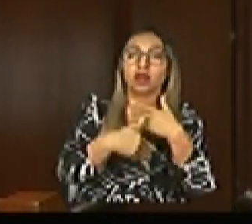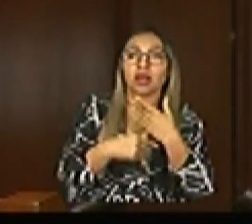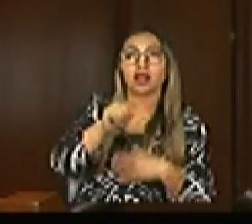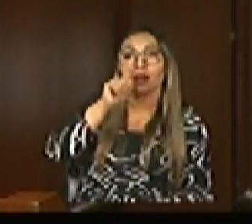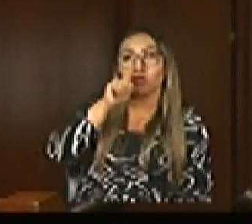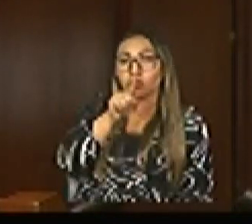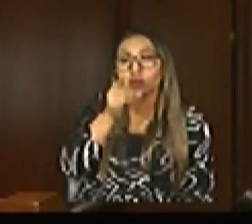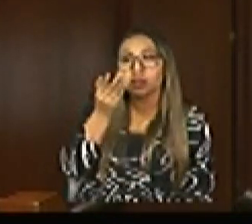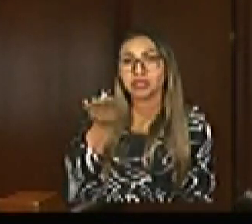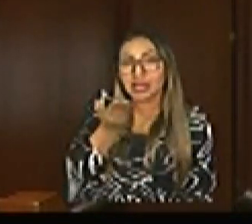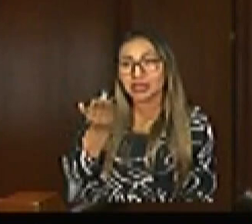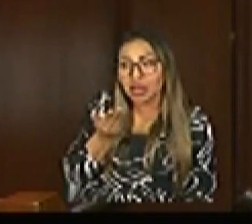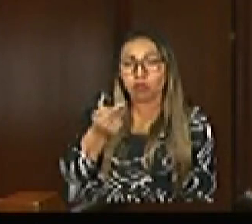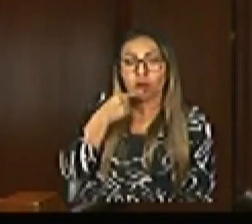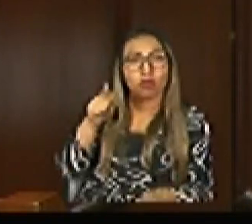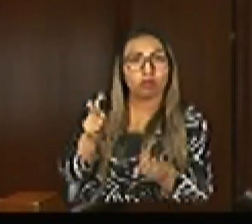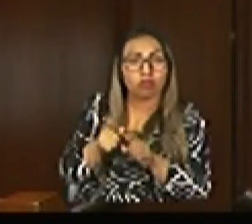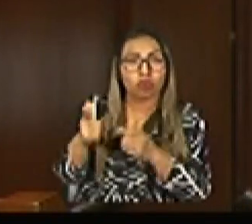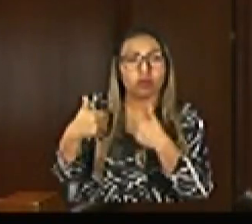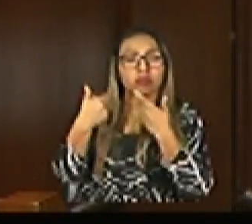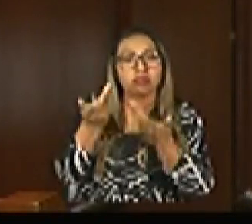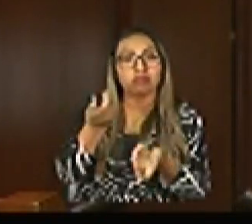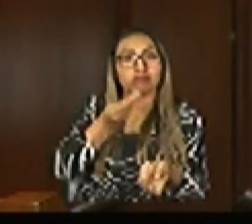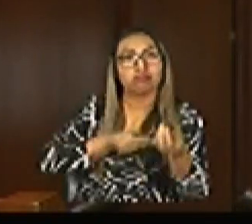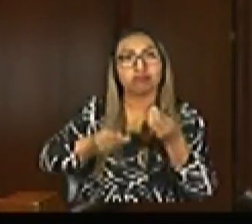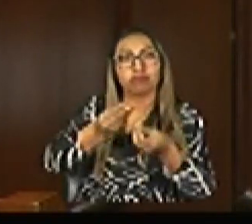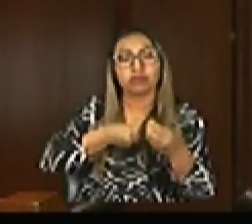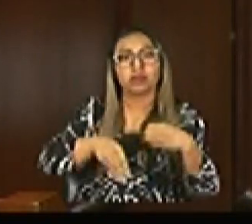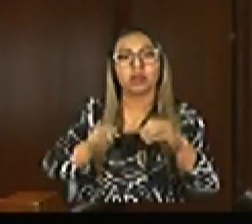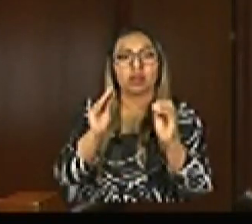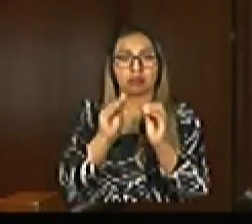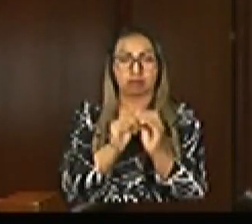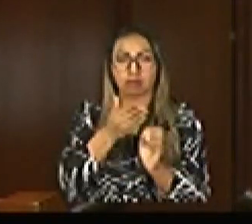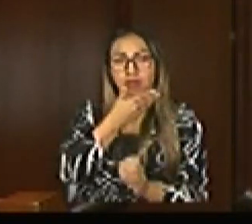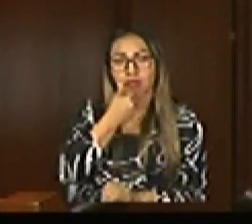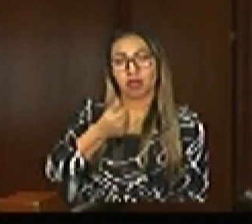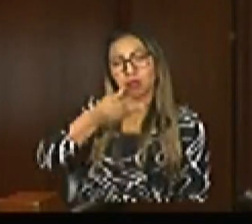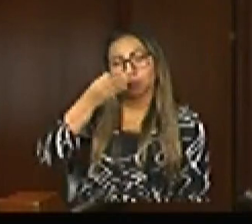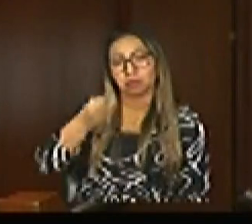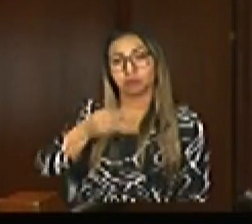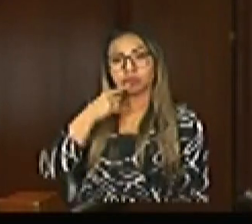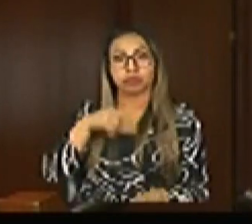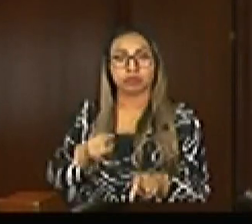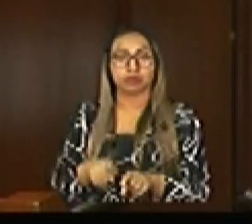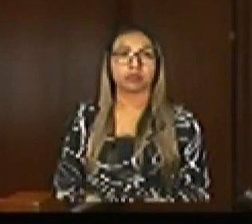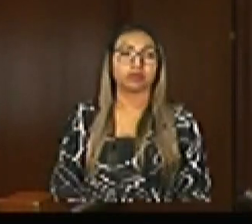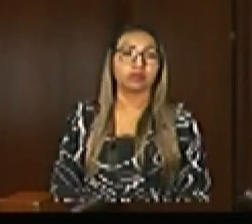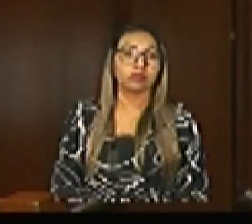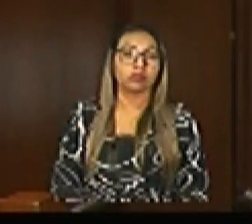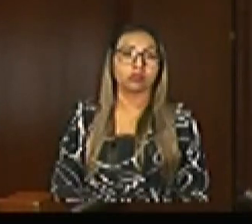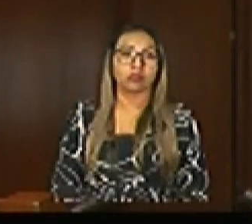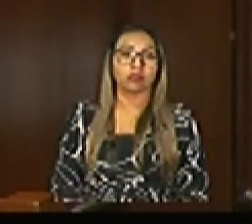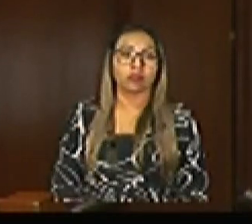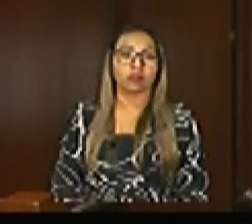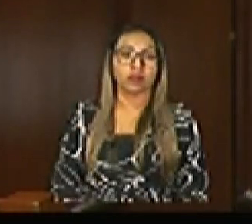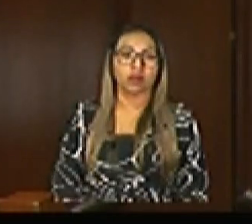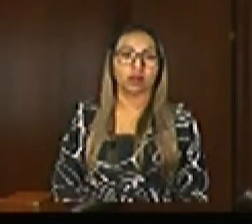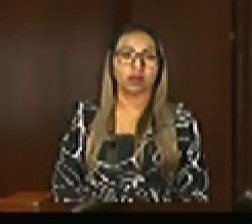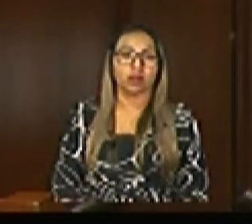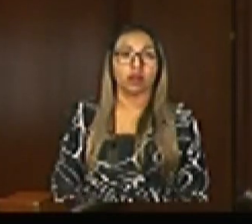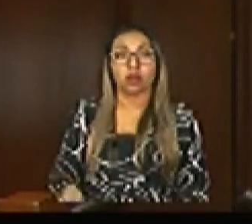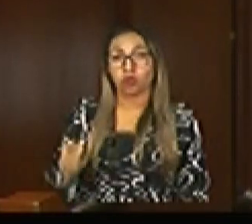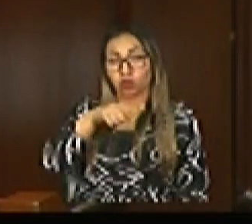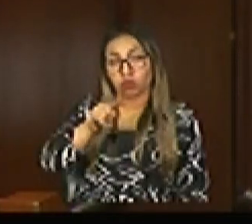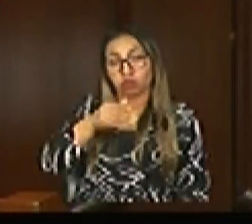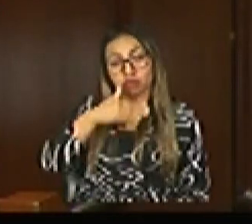del erario público se invierta de la mejor manera y eficacia posible. Con esto en